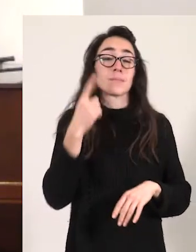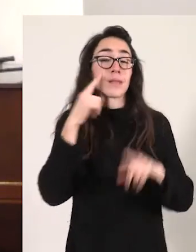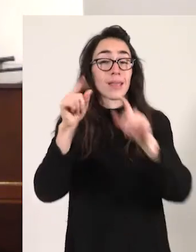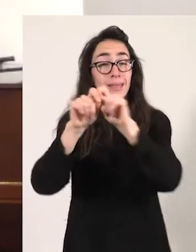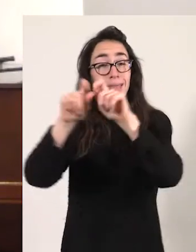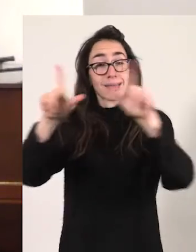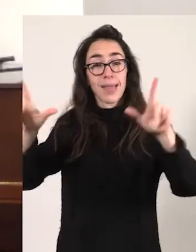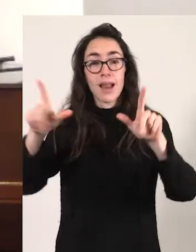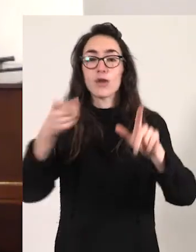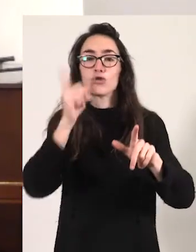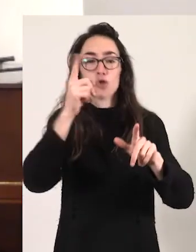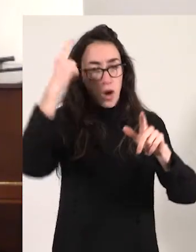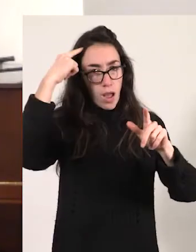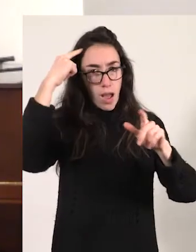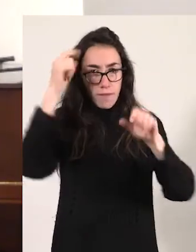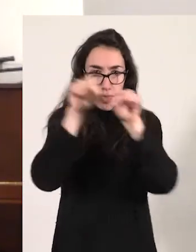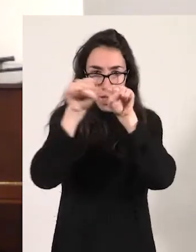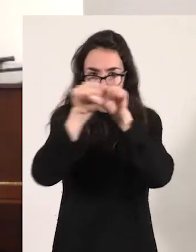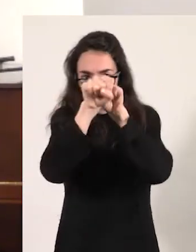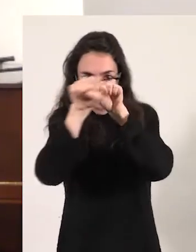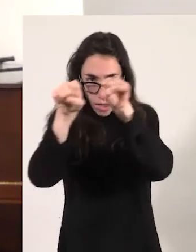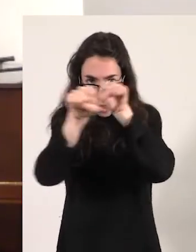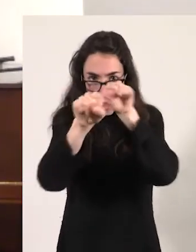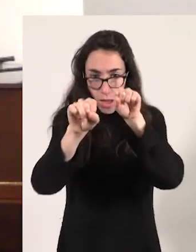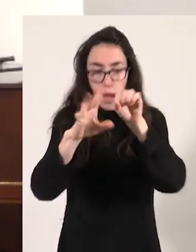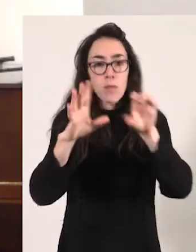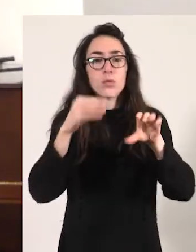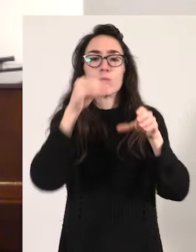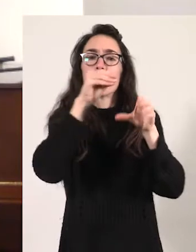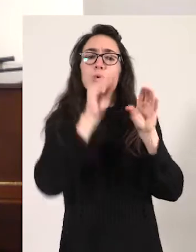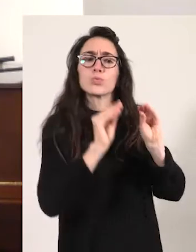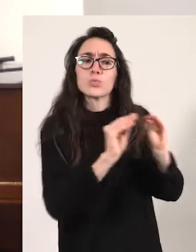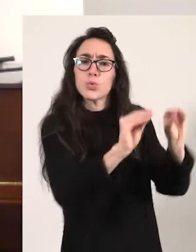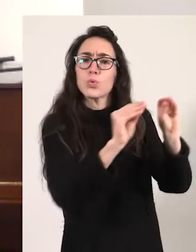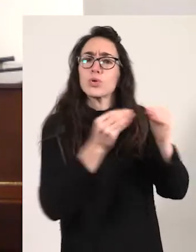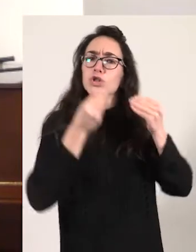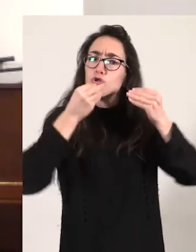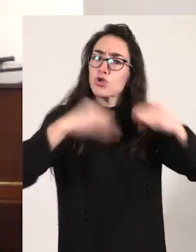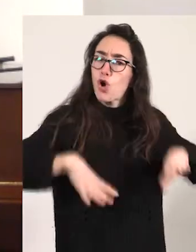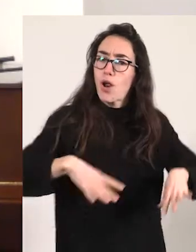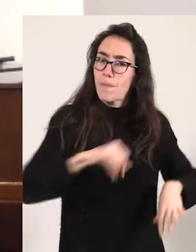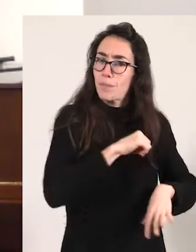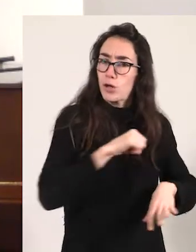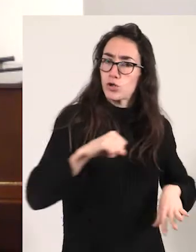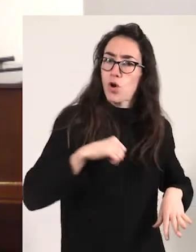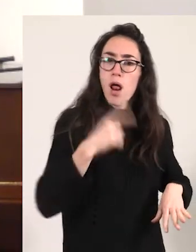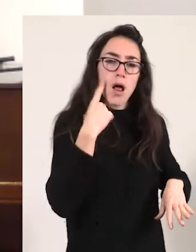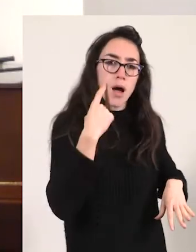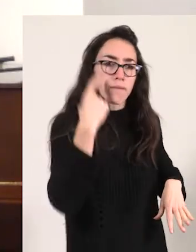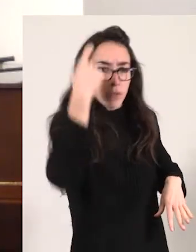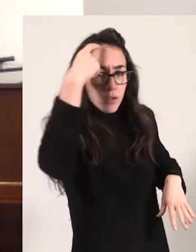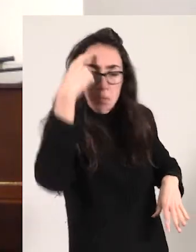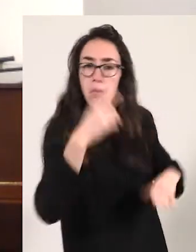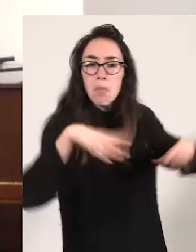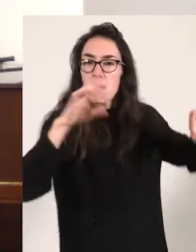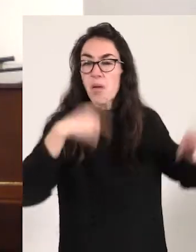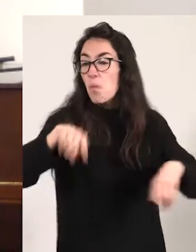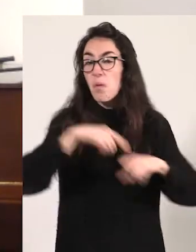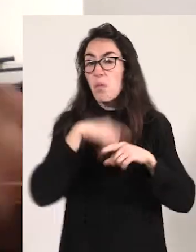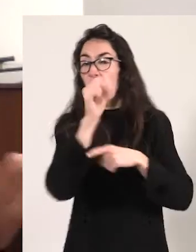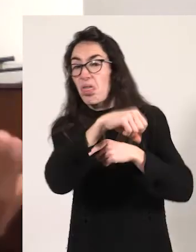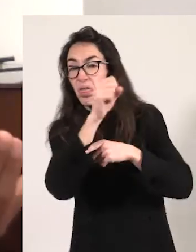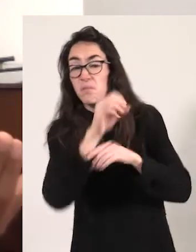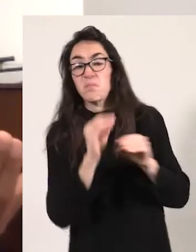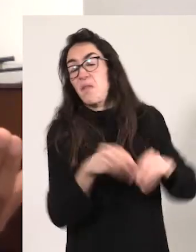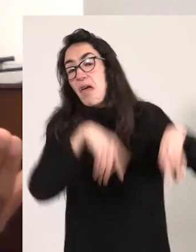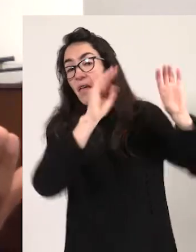imágenes que vemos, son normalmente cabecitas así, apelotonadas, pero no hay historias personales. Había un punto ya de